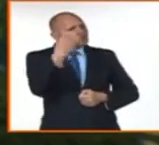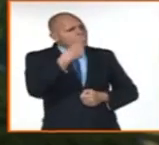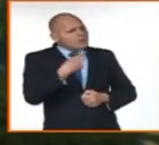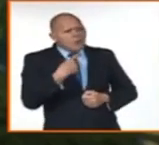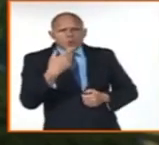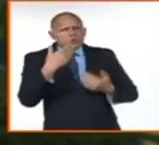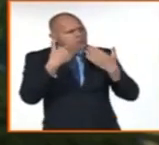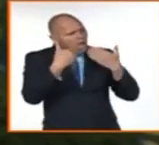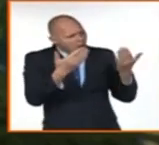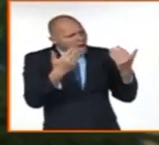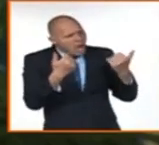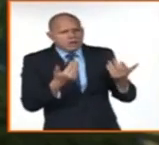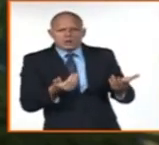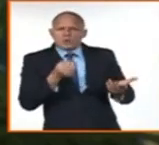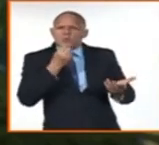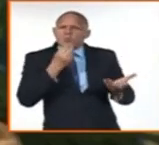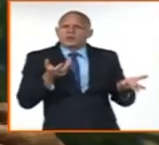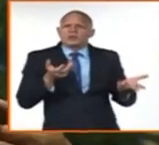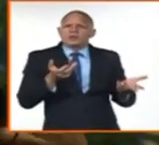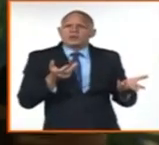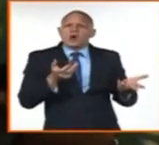Quería preguntarles a ustedes,